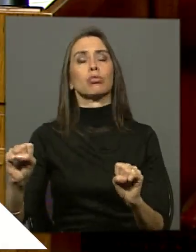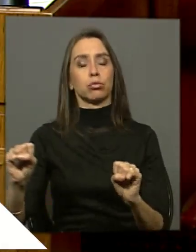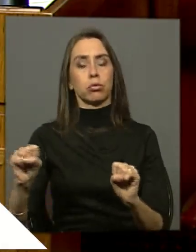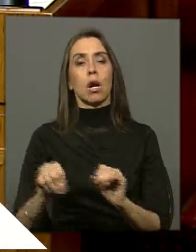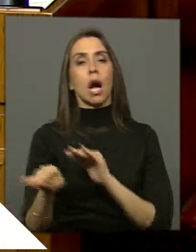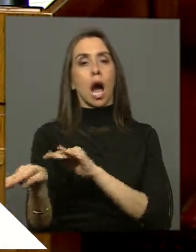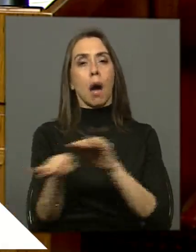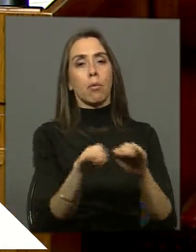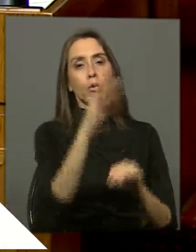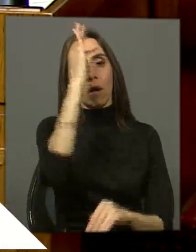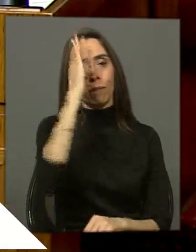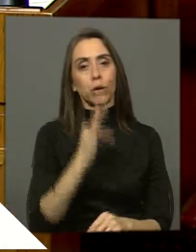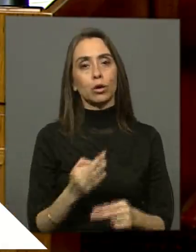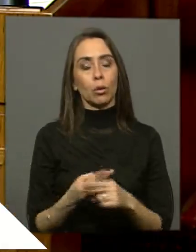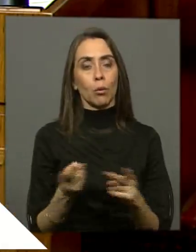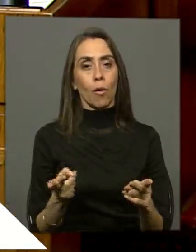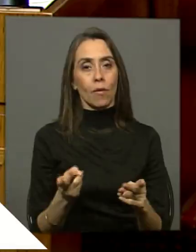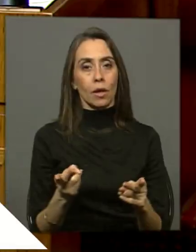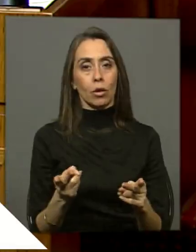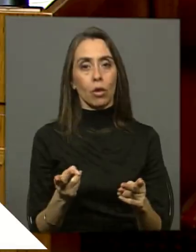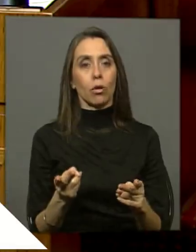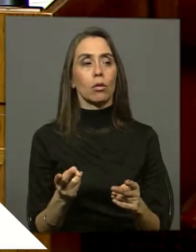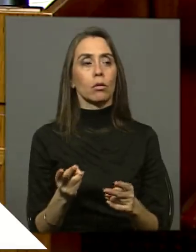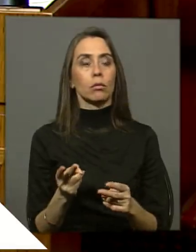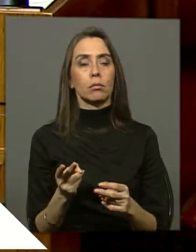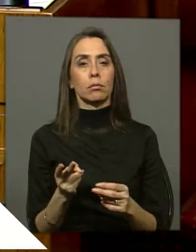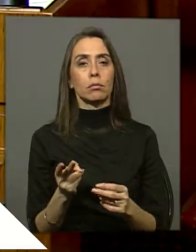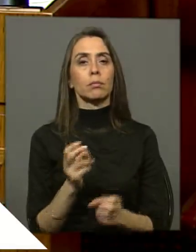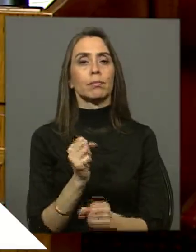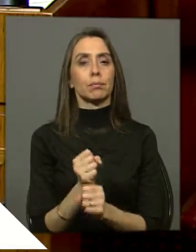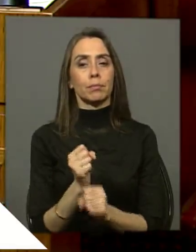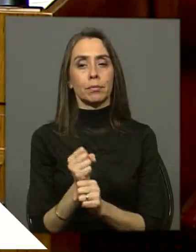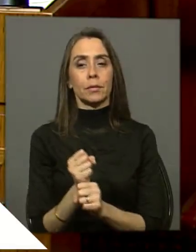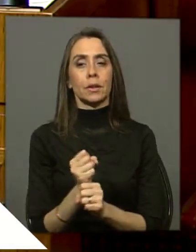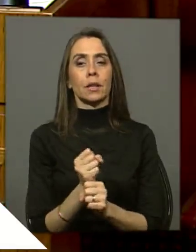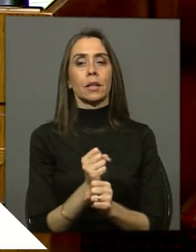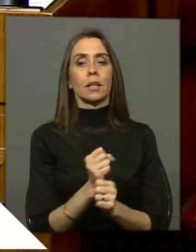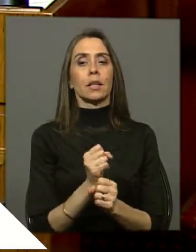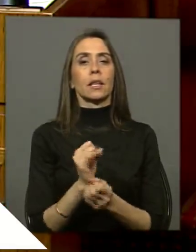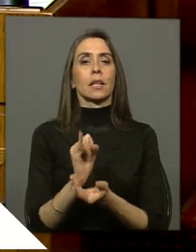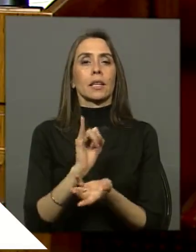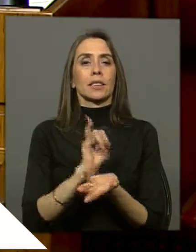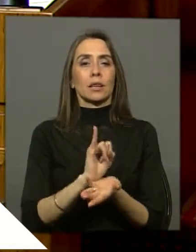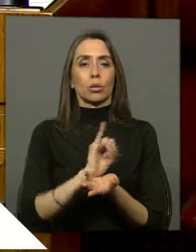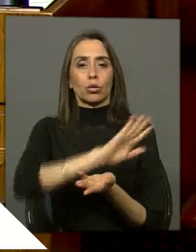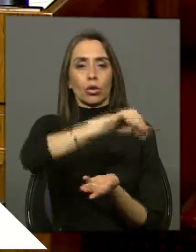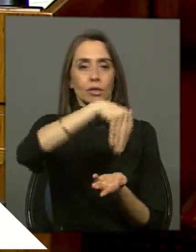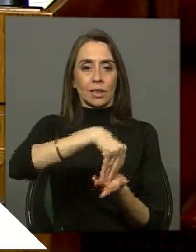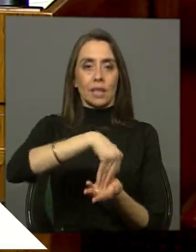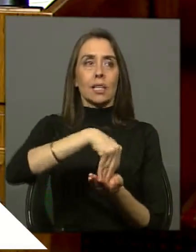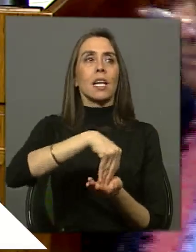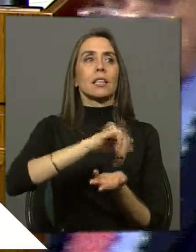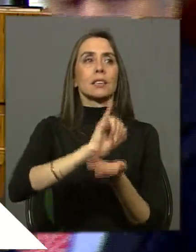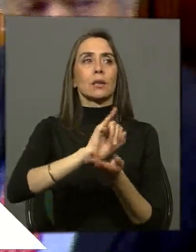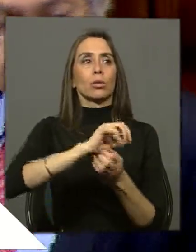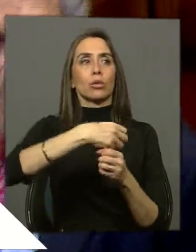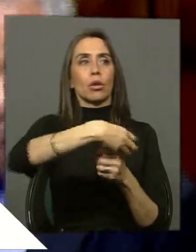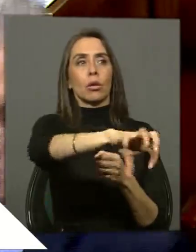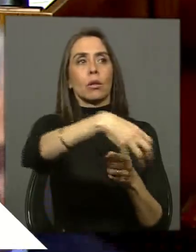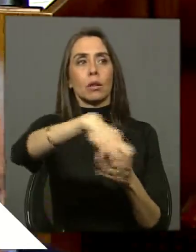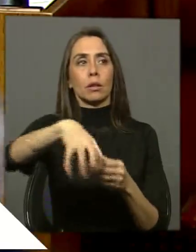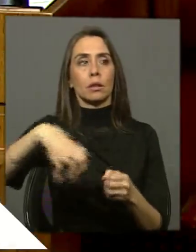nuestros funcionarios públicos, particularmente del sector, tanto centralizado como descentralizado. He dicho, Presidente, muchas gracias.